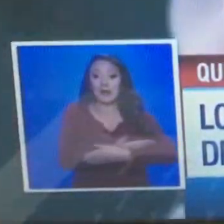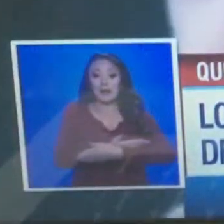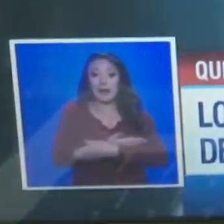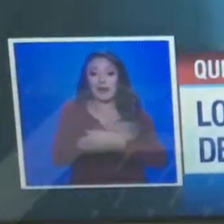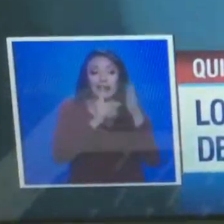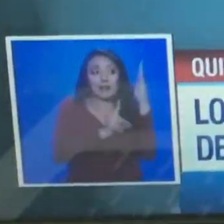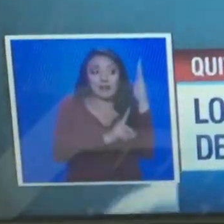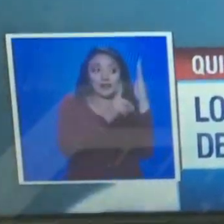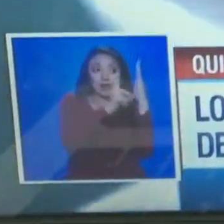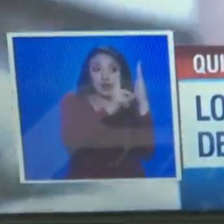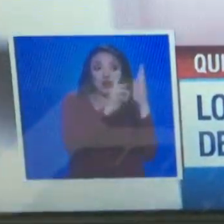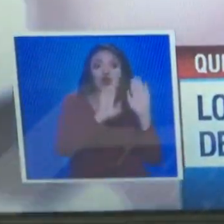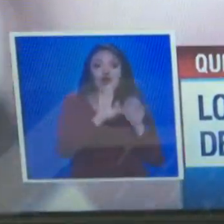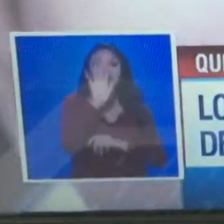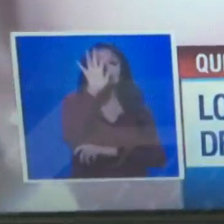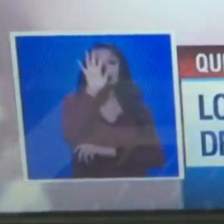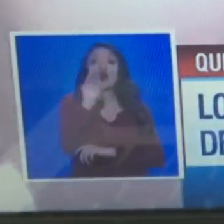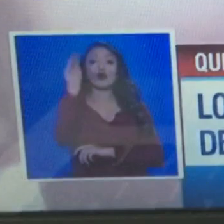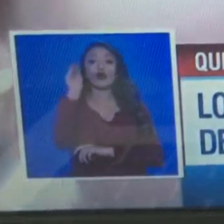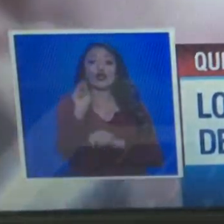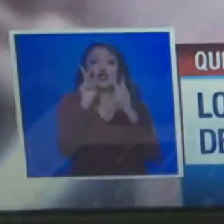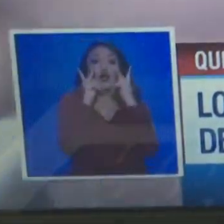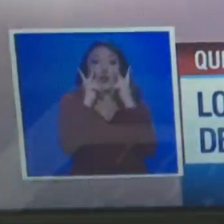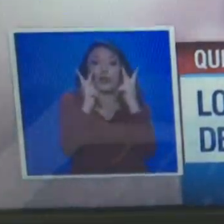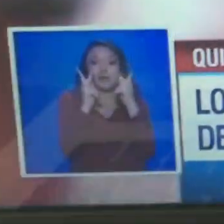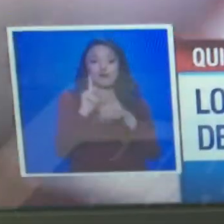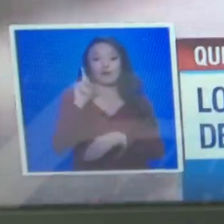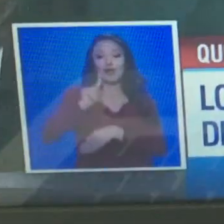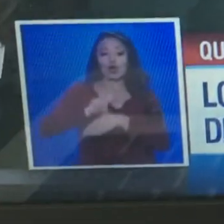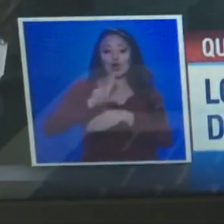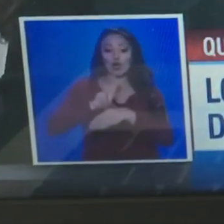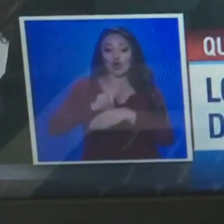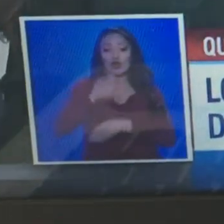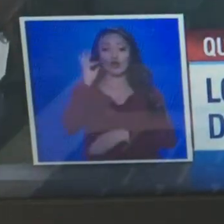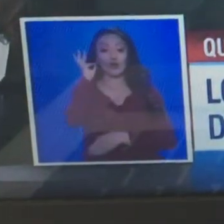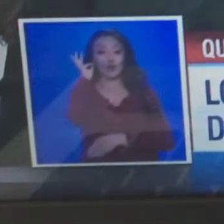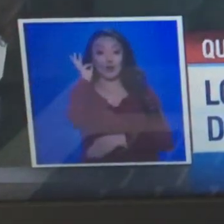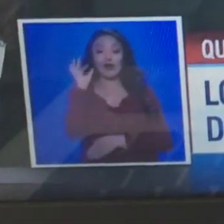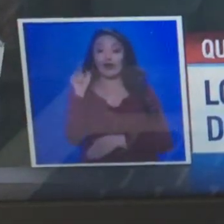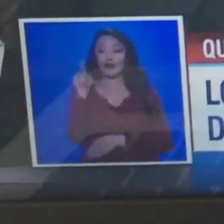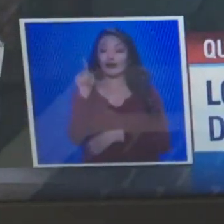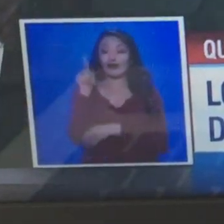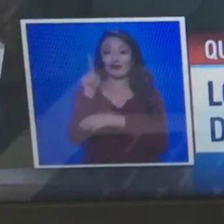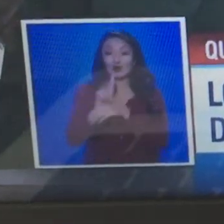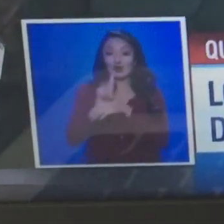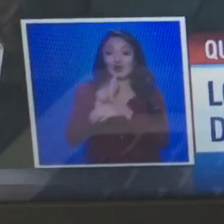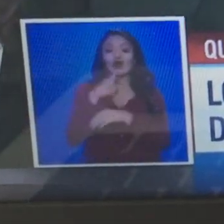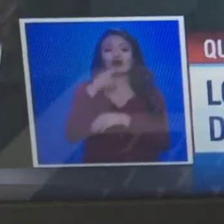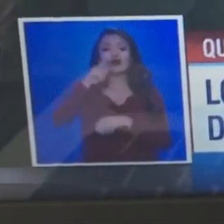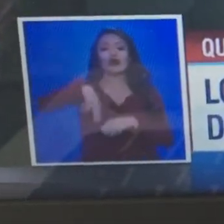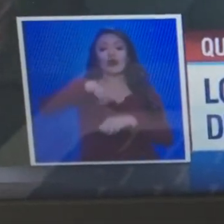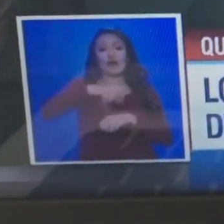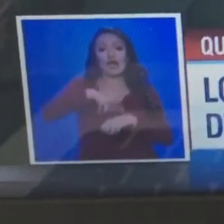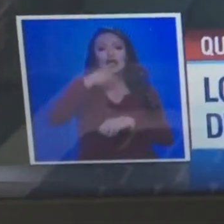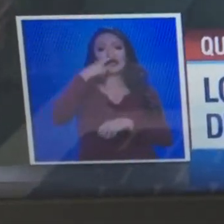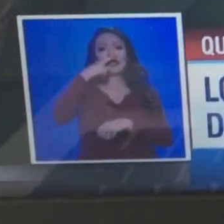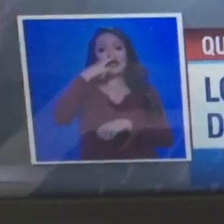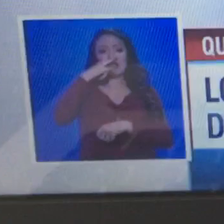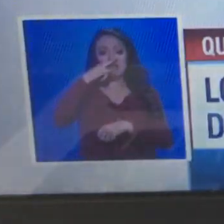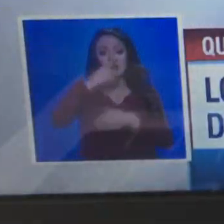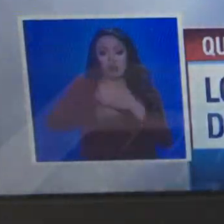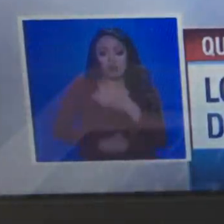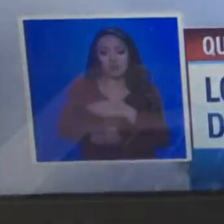nacen con el 5% de visión. Para la doctora Yolanda Pazmiño, oftalmóloga, esto es normal, siempre y cuando